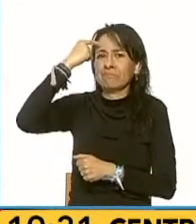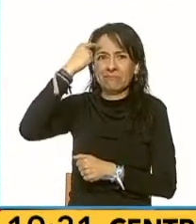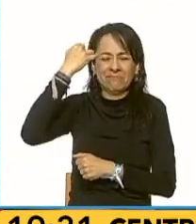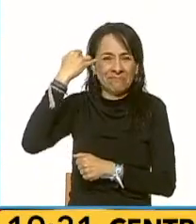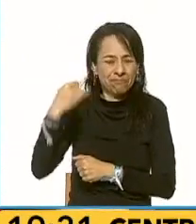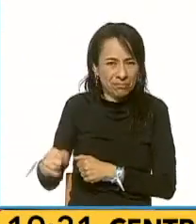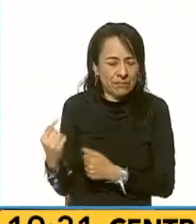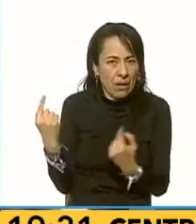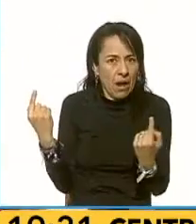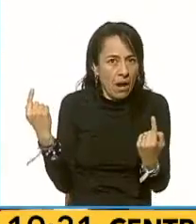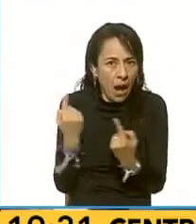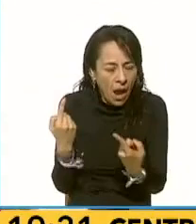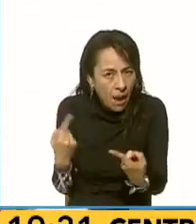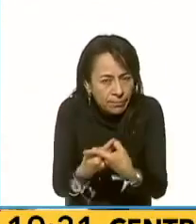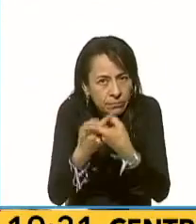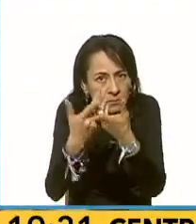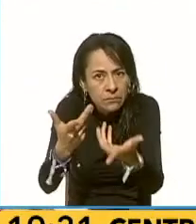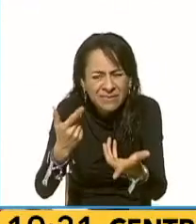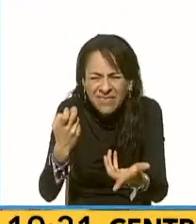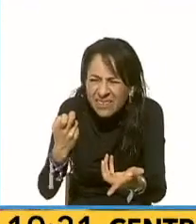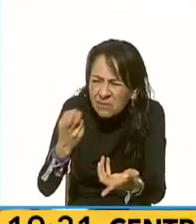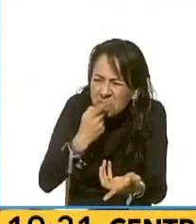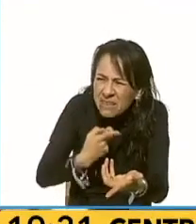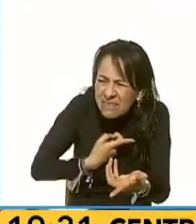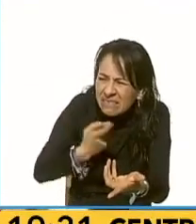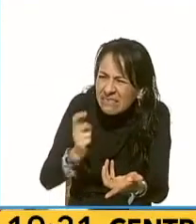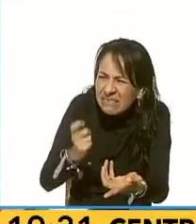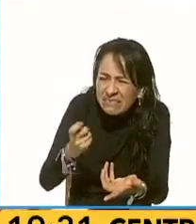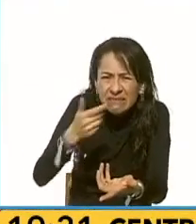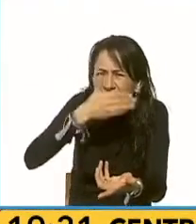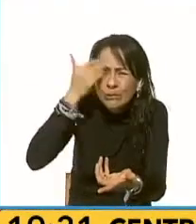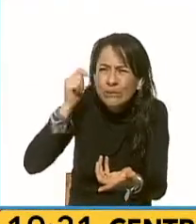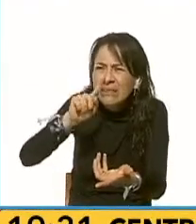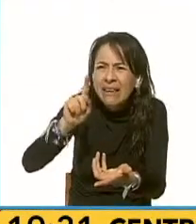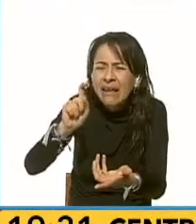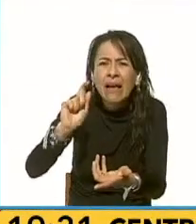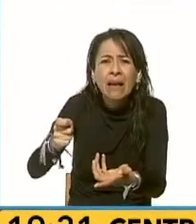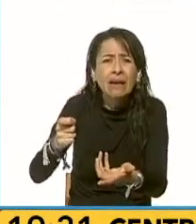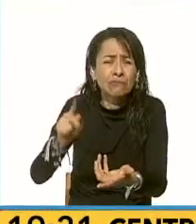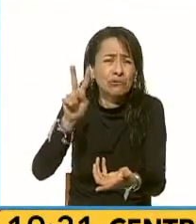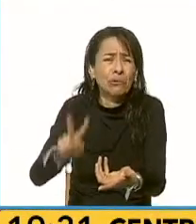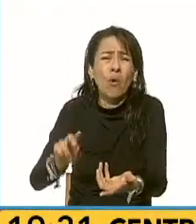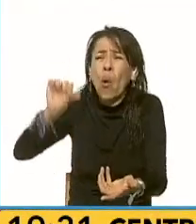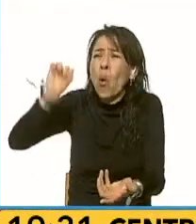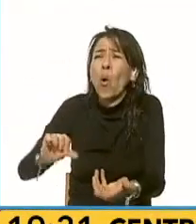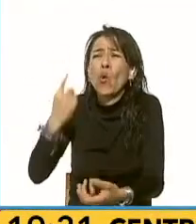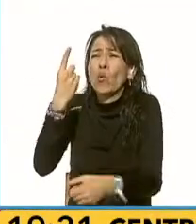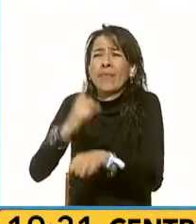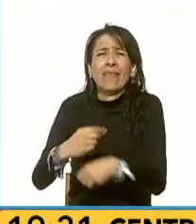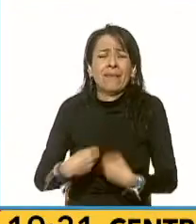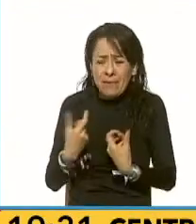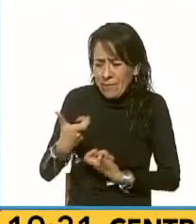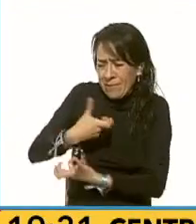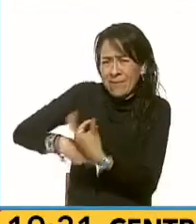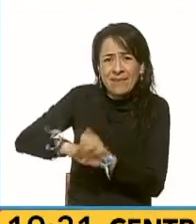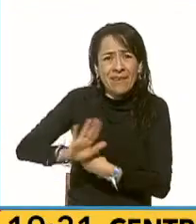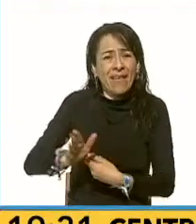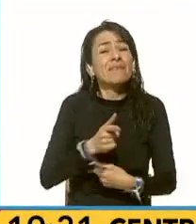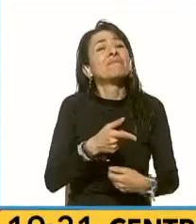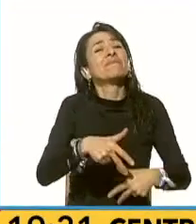dice, bueno, esto no sé cuánto es claro. simplemente, ¿no? Uno vive al día en realidad. Jorge, te Un placer. agradecemos esta conversación. Te mandamos un